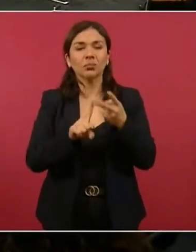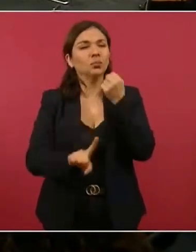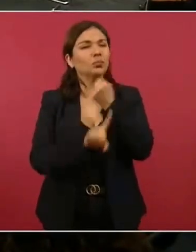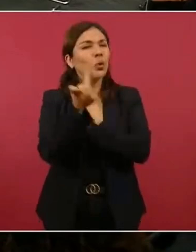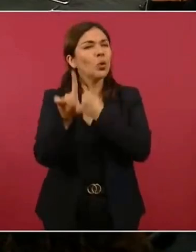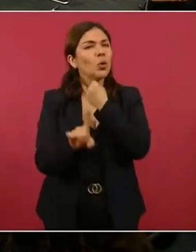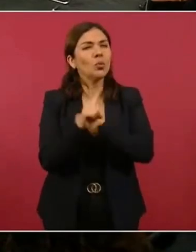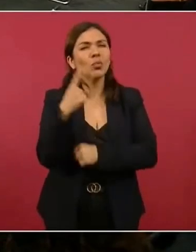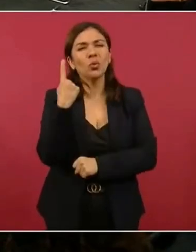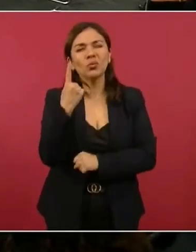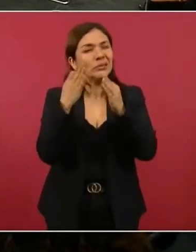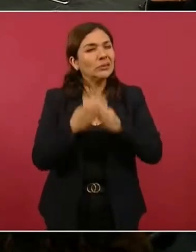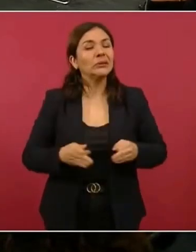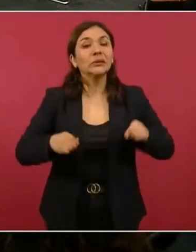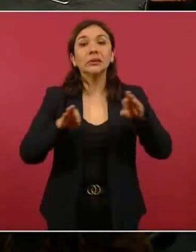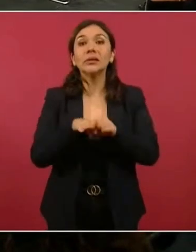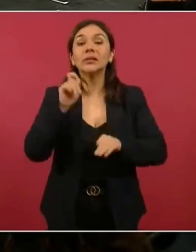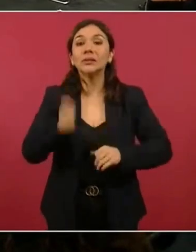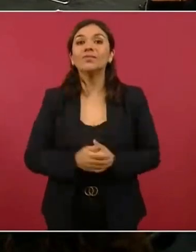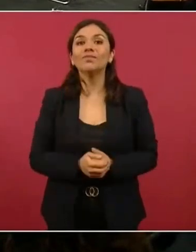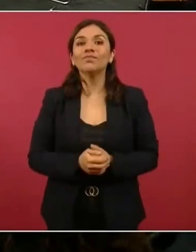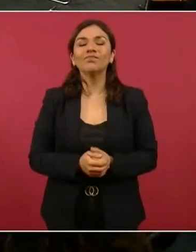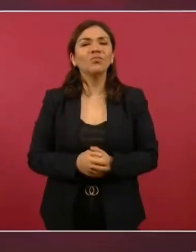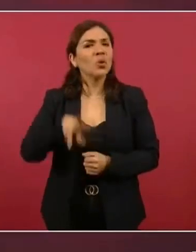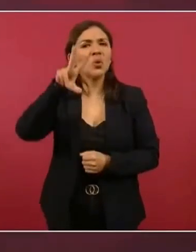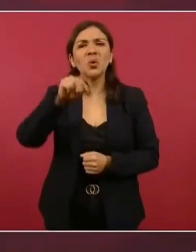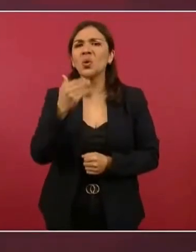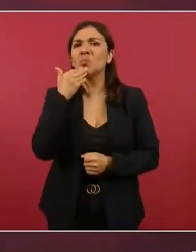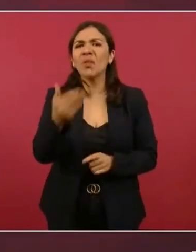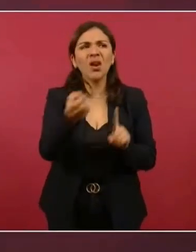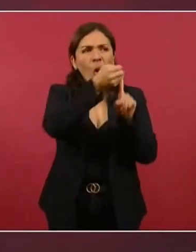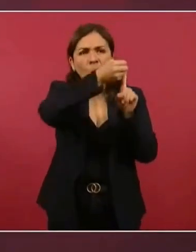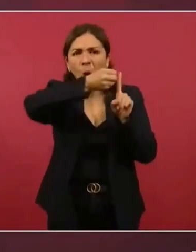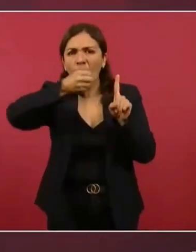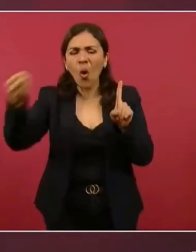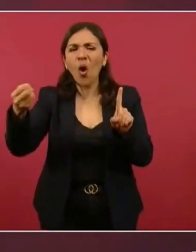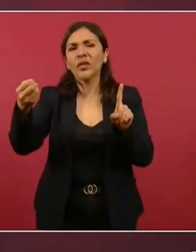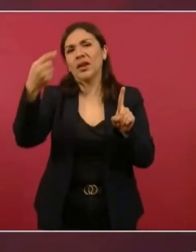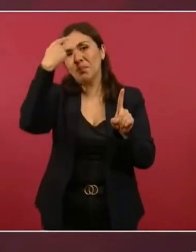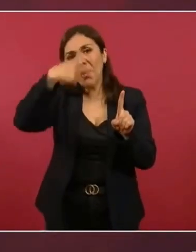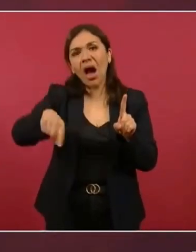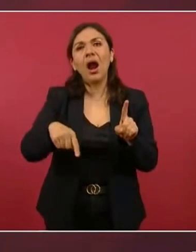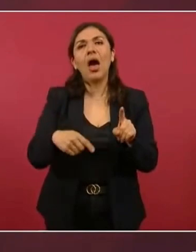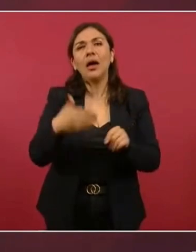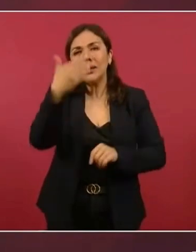importante de trazabilidad, o como se conoce técnicamente, de